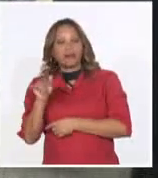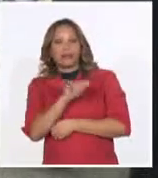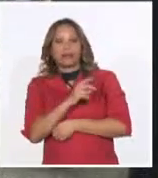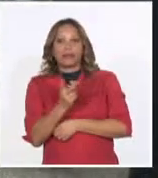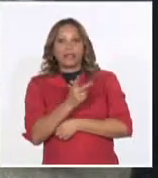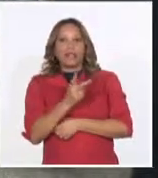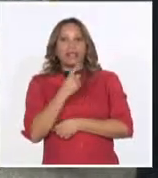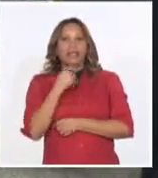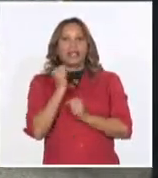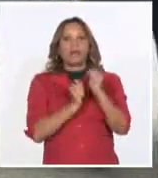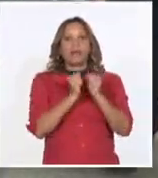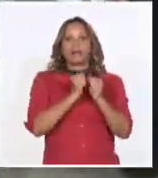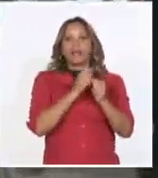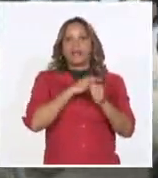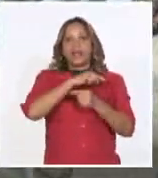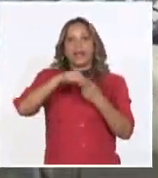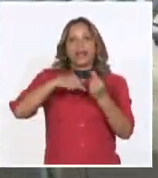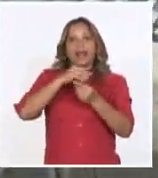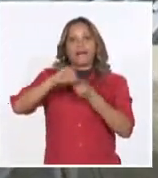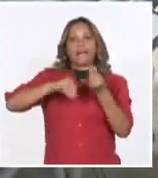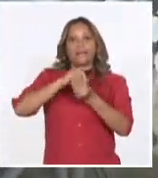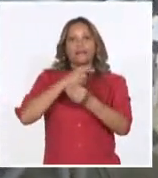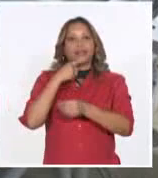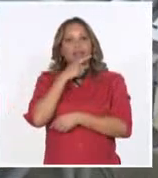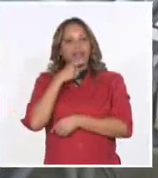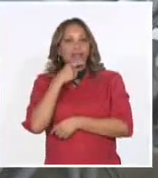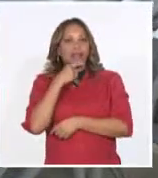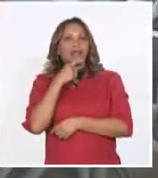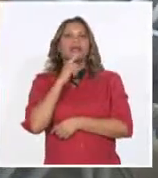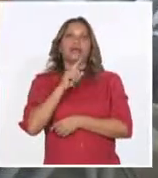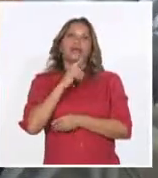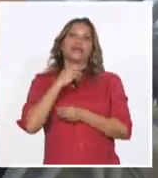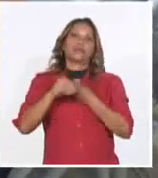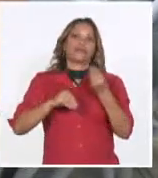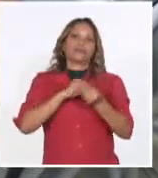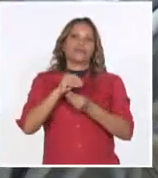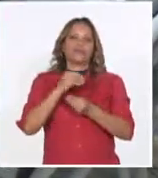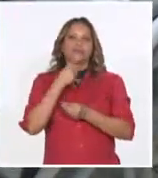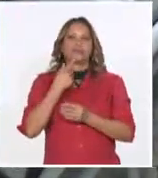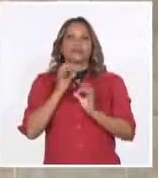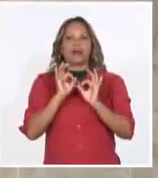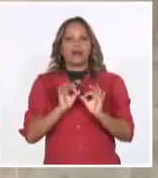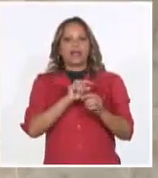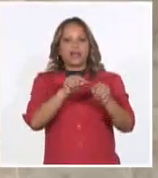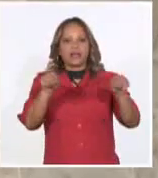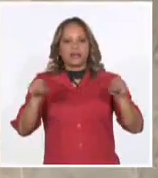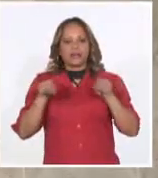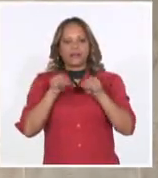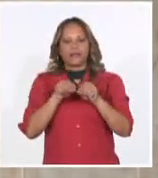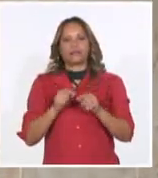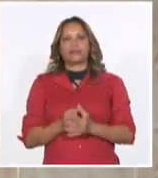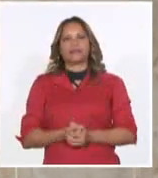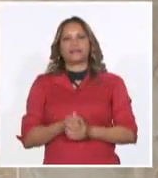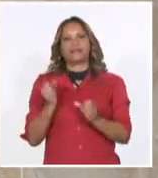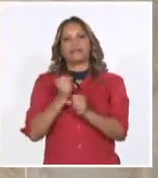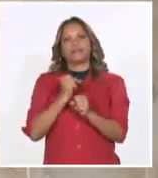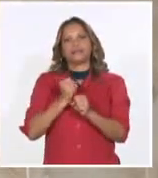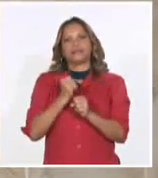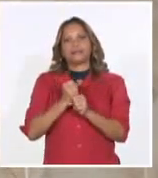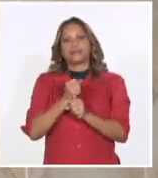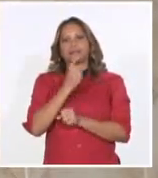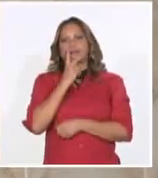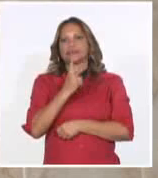se mueve en función del paciente, o sea, para que el paciente no se inestabilice y pueda acceder directamente al servicio. Los trabajos estuvieron a cargo